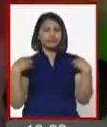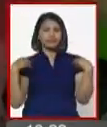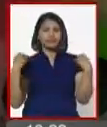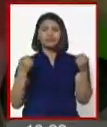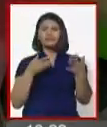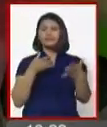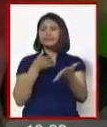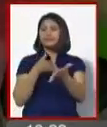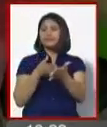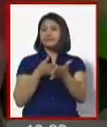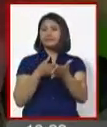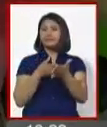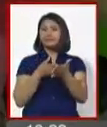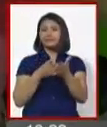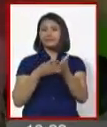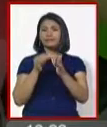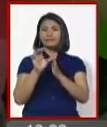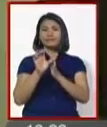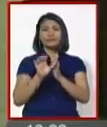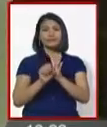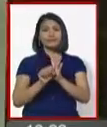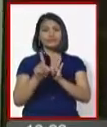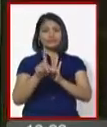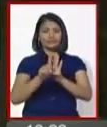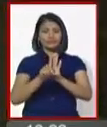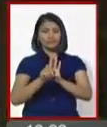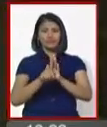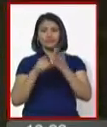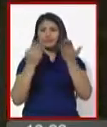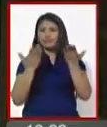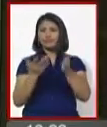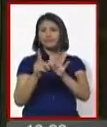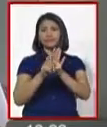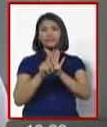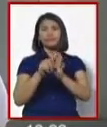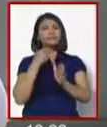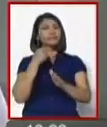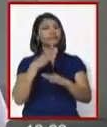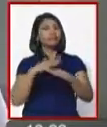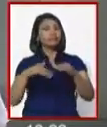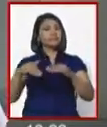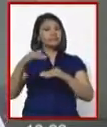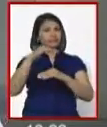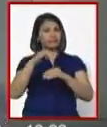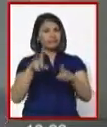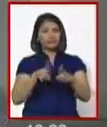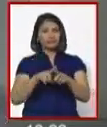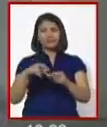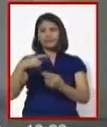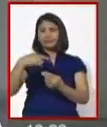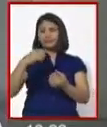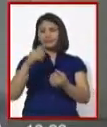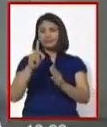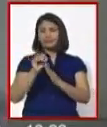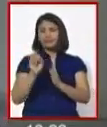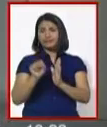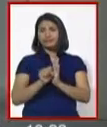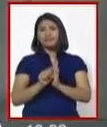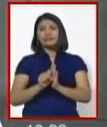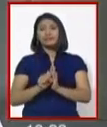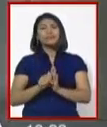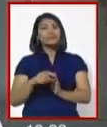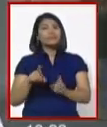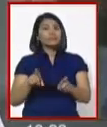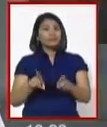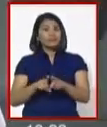que vulnera lo que es la constitucionalidad de las leyes. Ya existen leyes que se están sobreponiendo en relación a este decreto y sobre todo